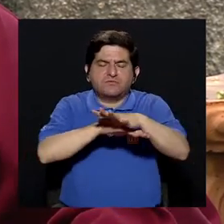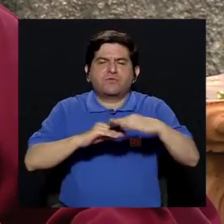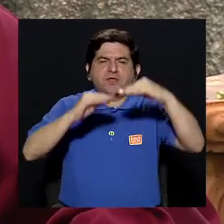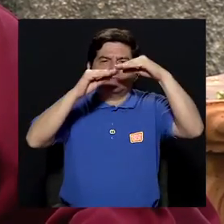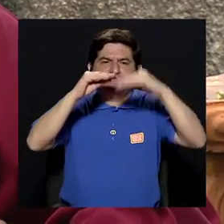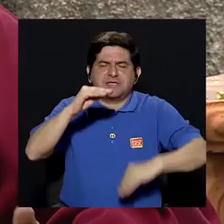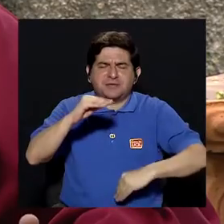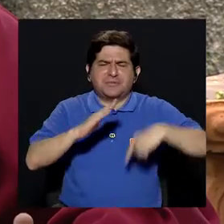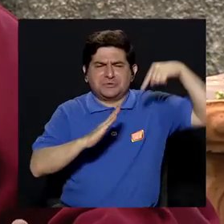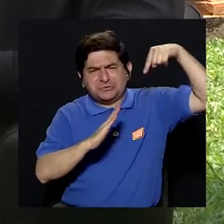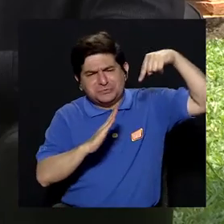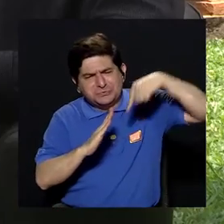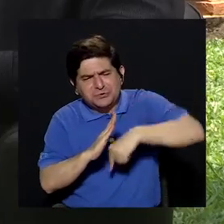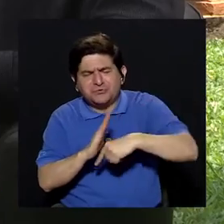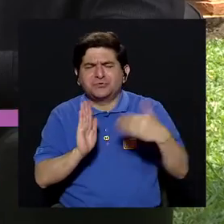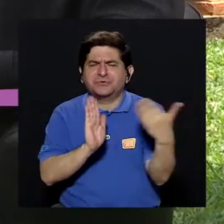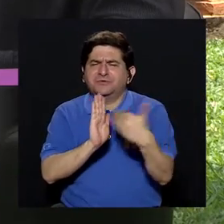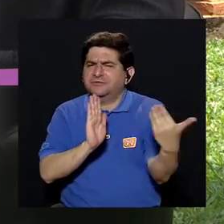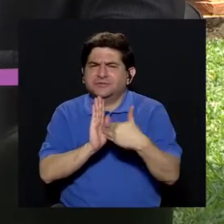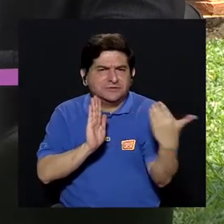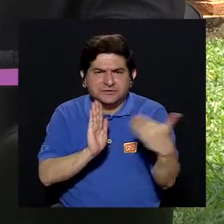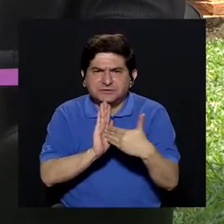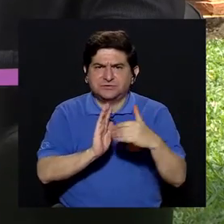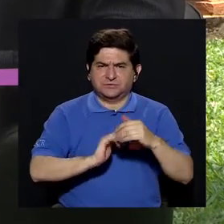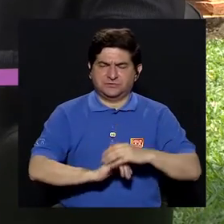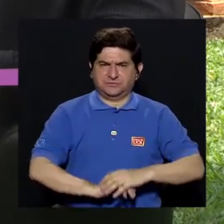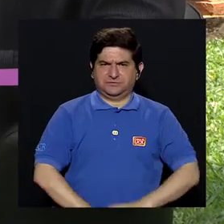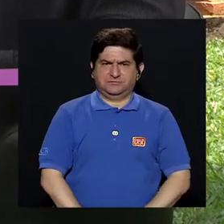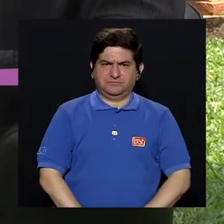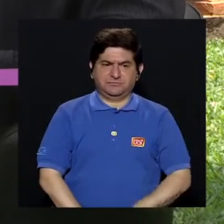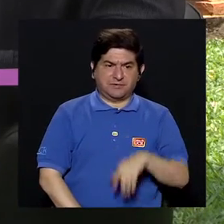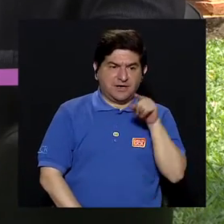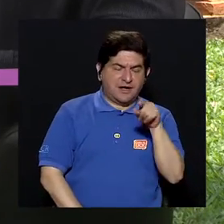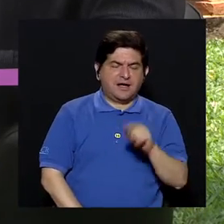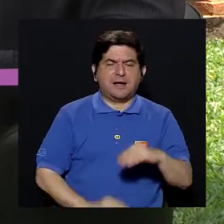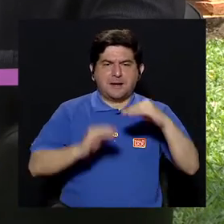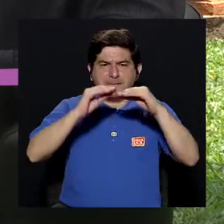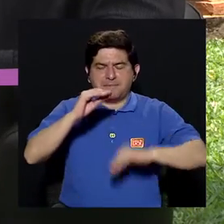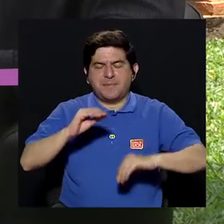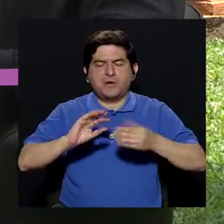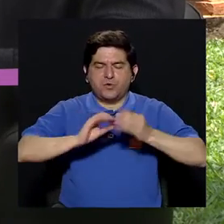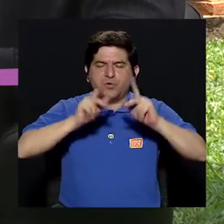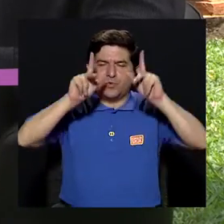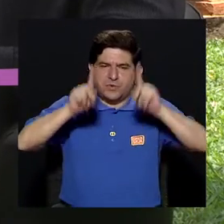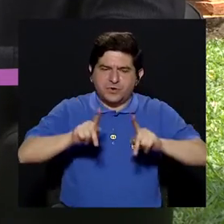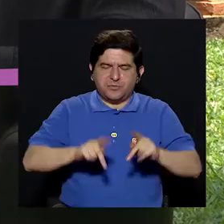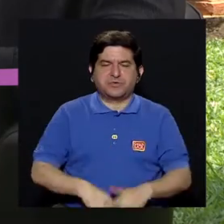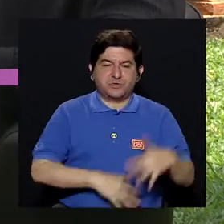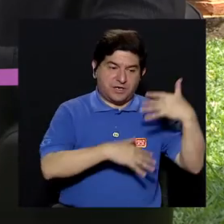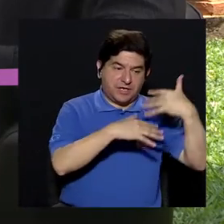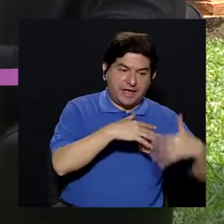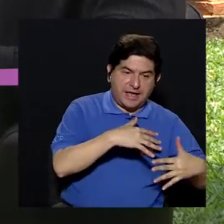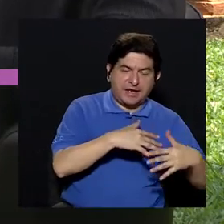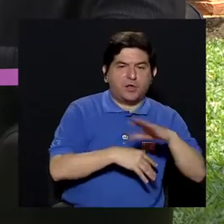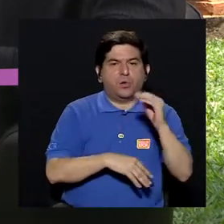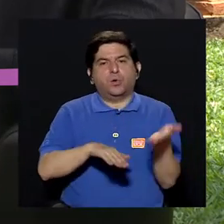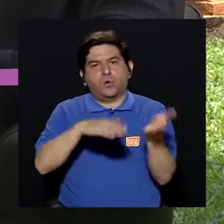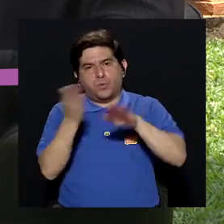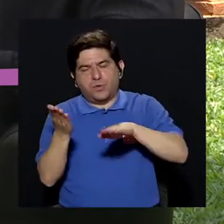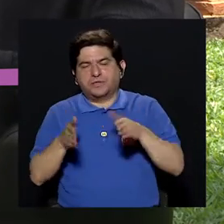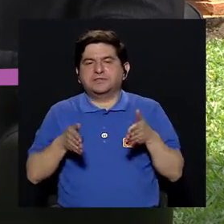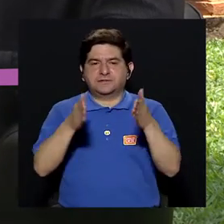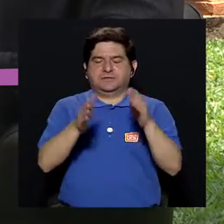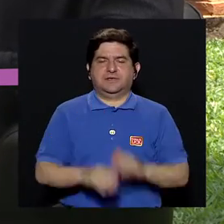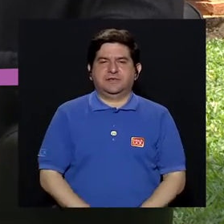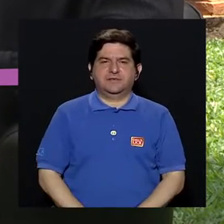choques sean menos severos y entonces tener menos gente herida y menos gente muerta en carretera. Doctor, ¿cuál